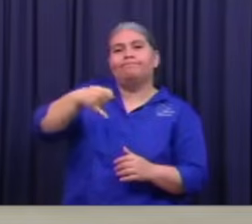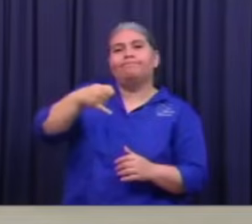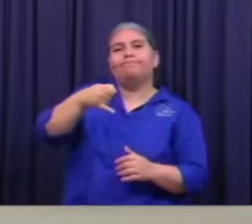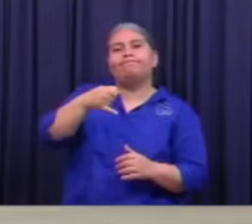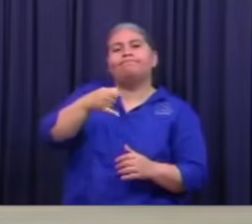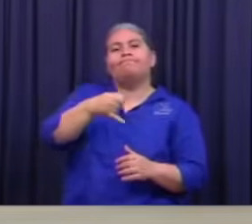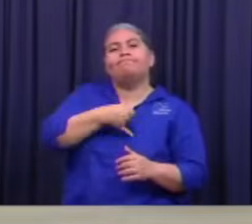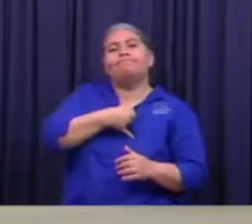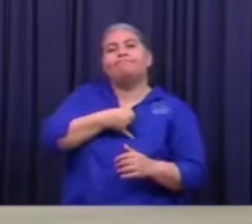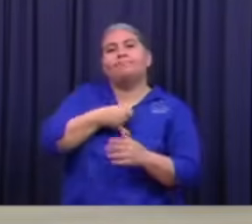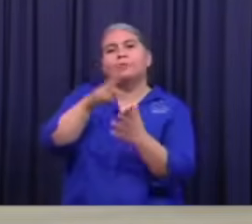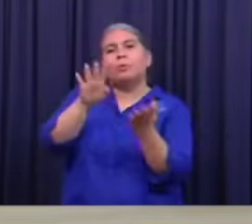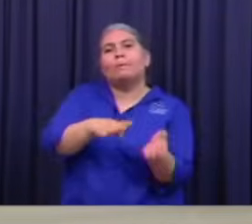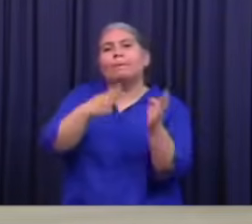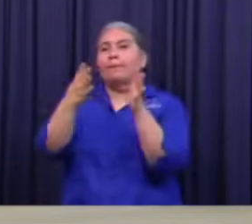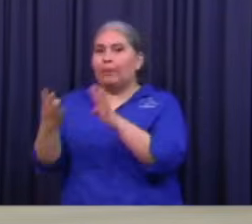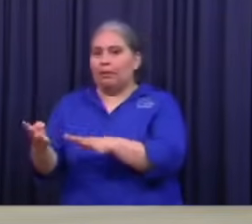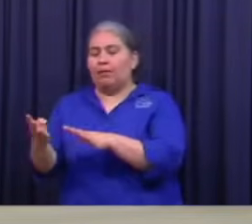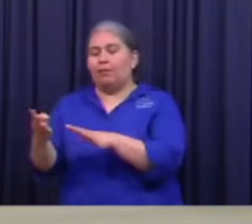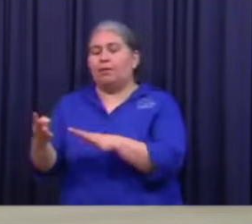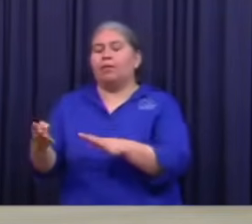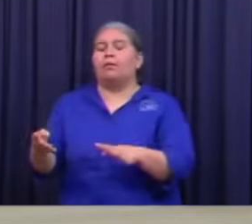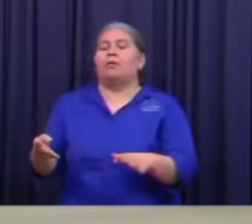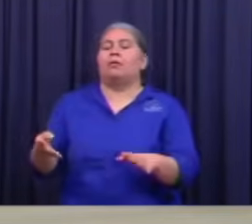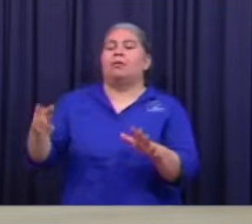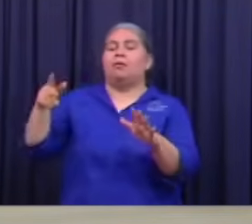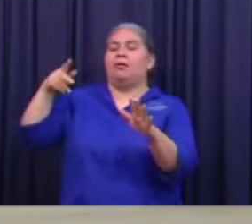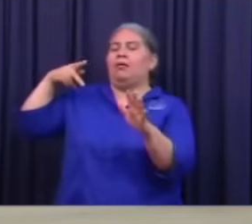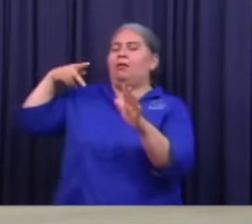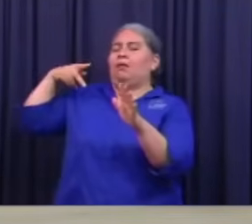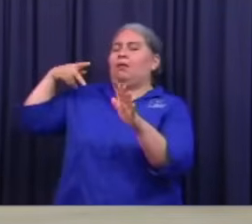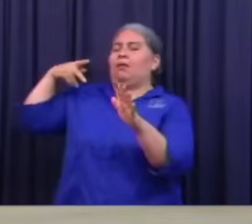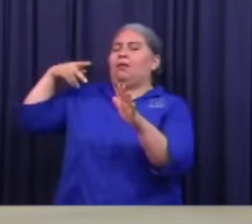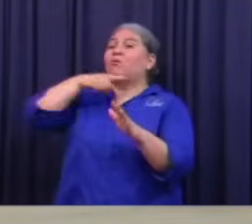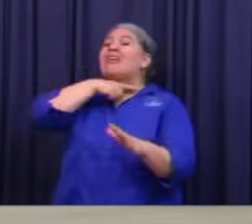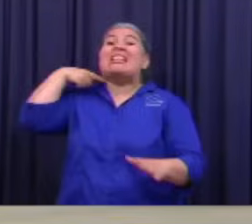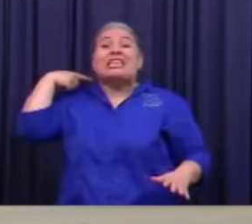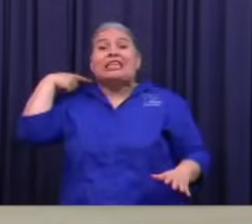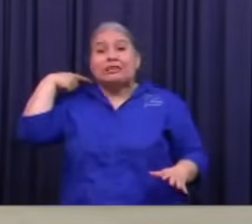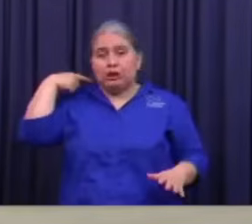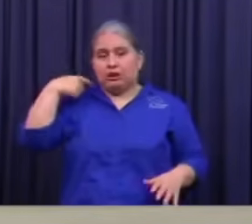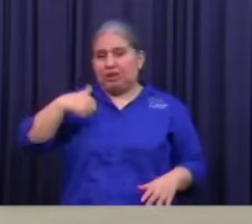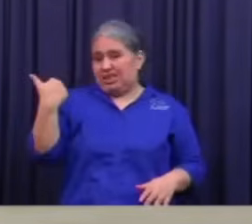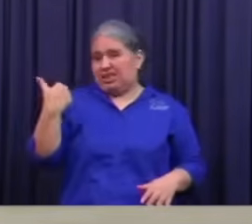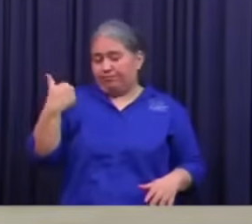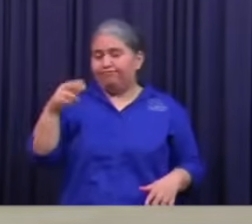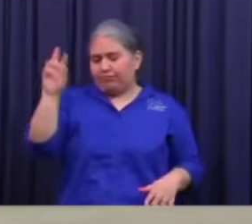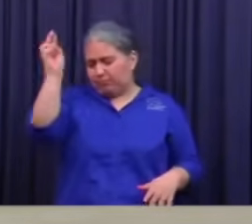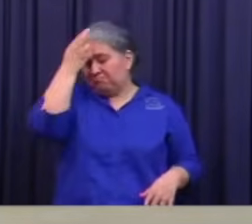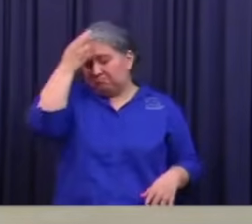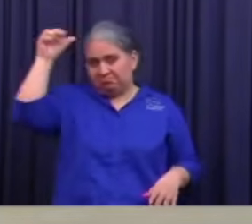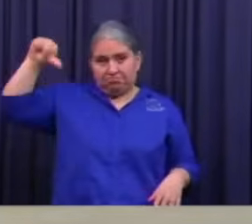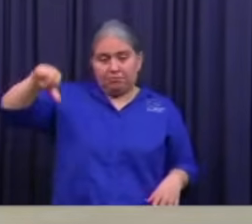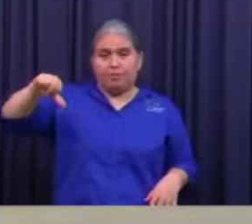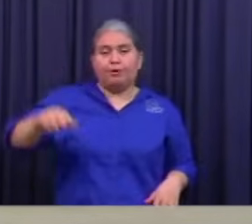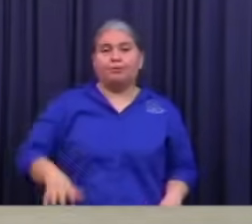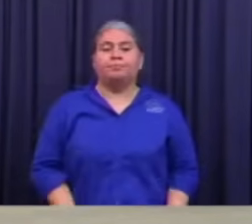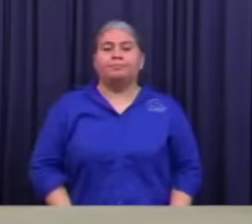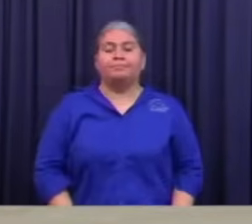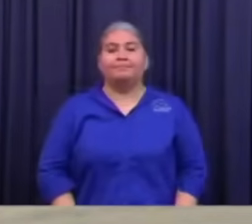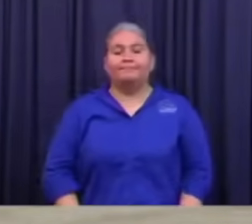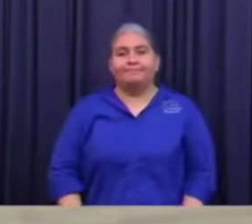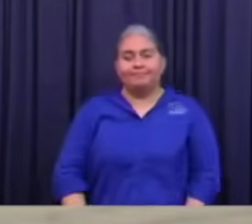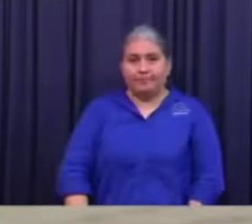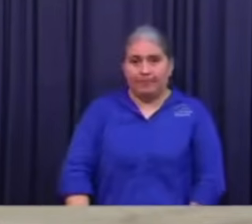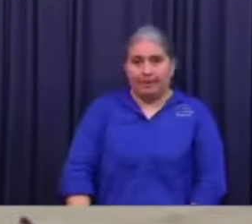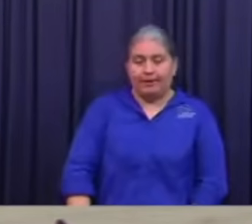entonces ahí me enfoqué para ver Cuántas mesas habían y de las buenas tenemos estas